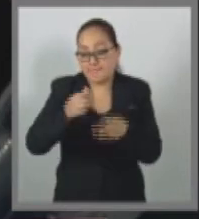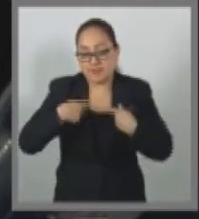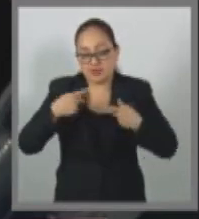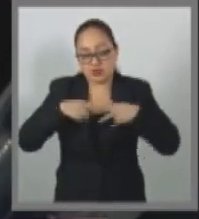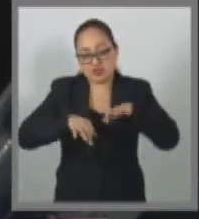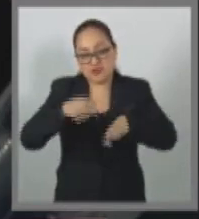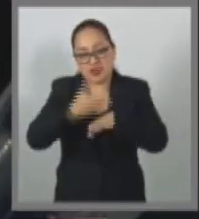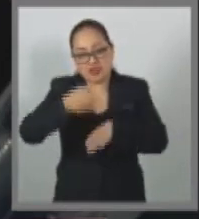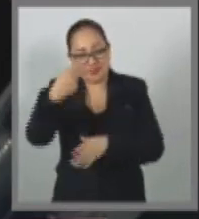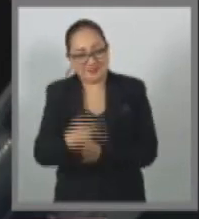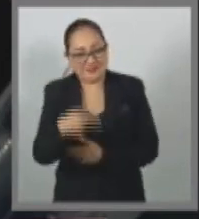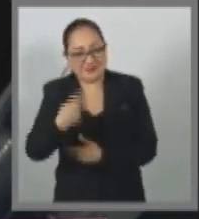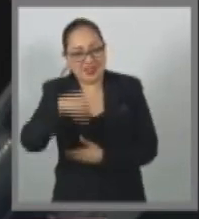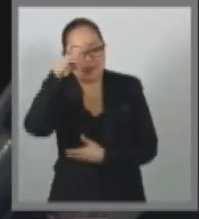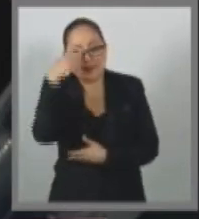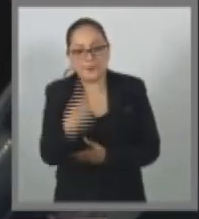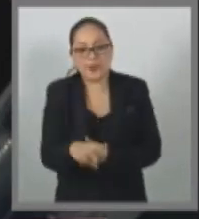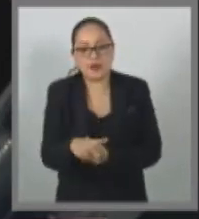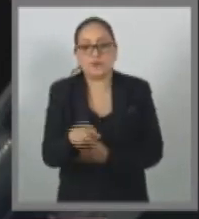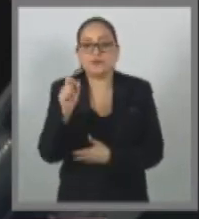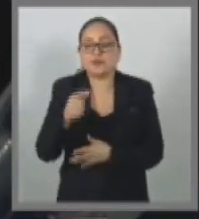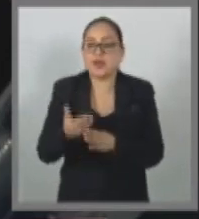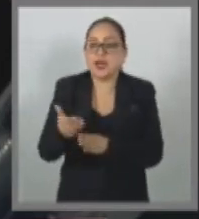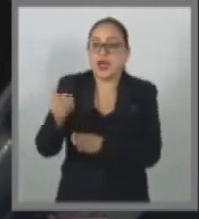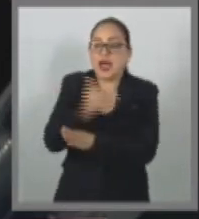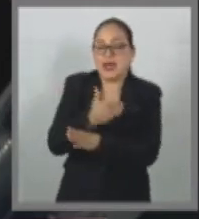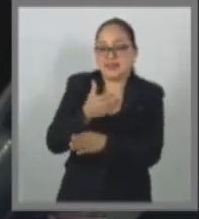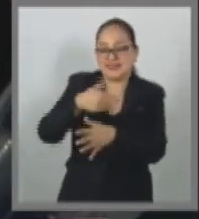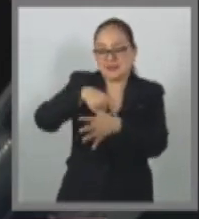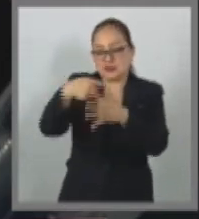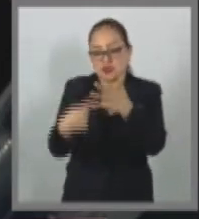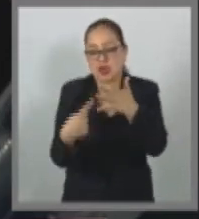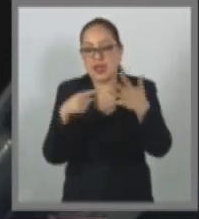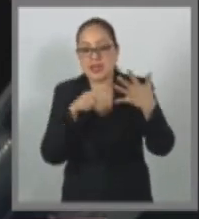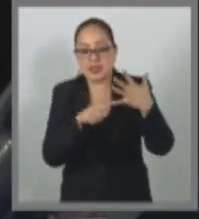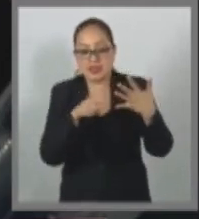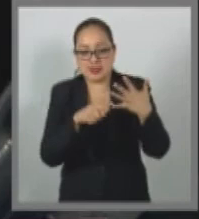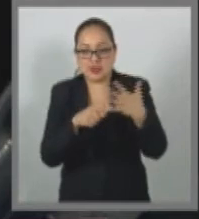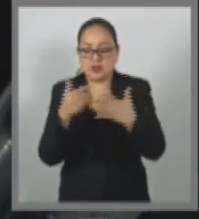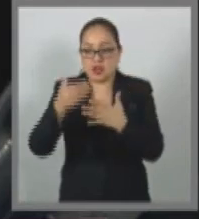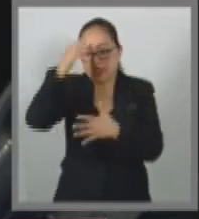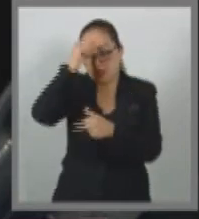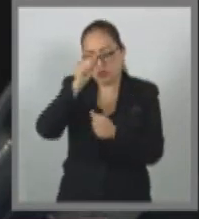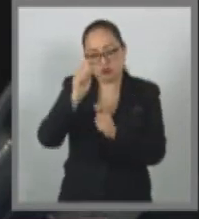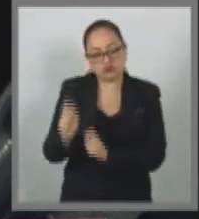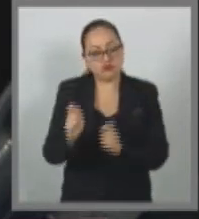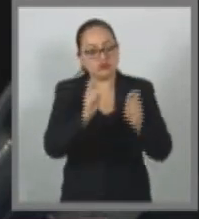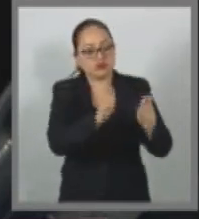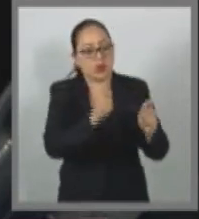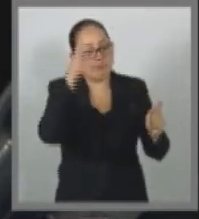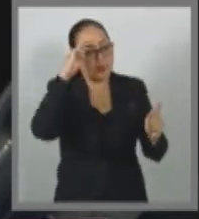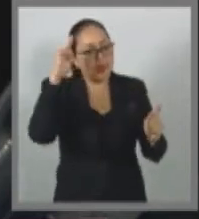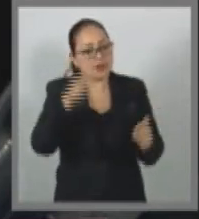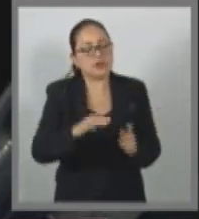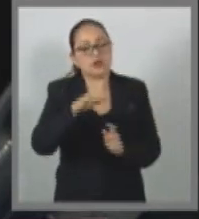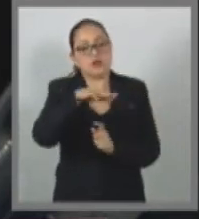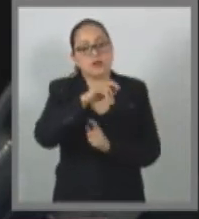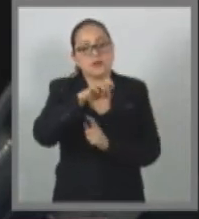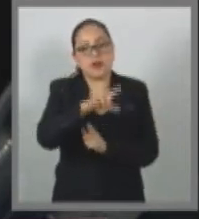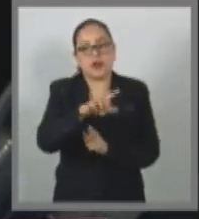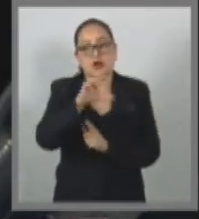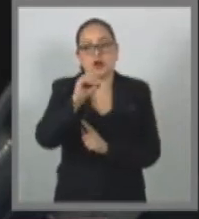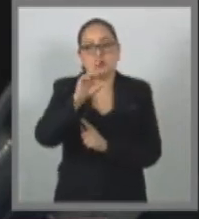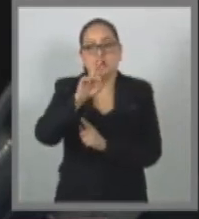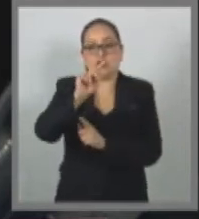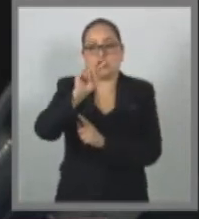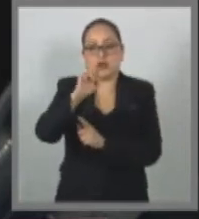país. En cumplimiento al resolutivo quinto del acuerdo aprobado, tiene la palabra el maestro Tufik Miguel Ortega,